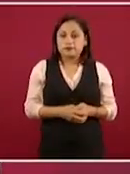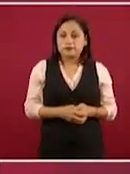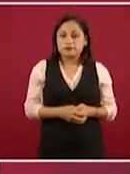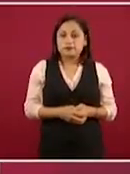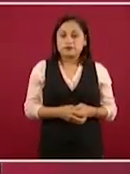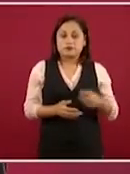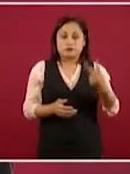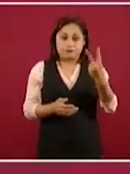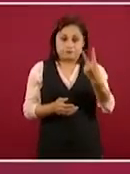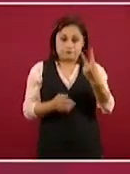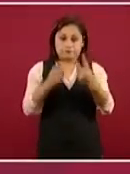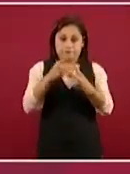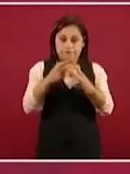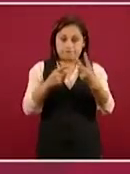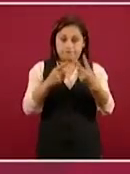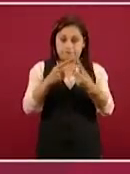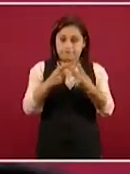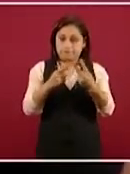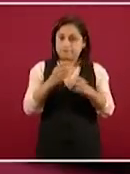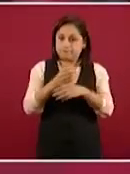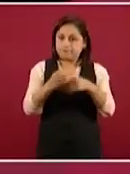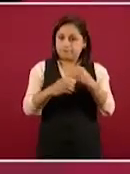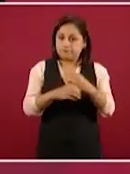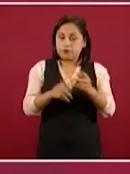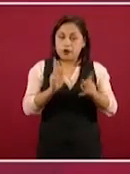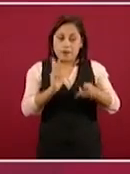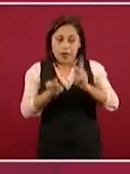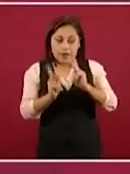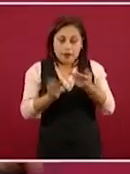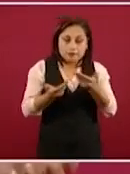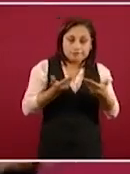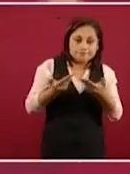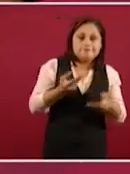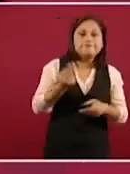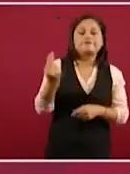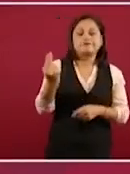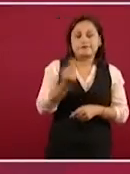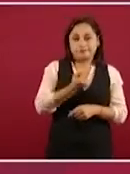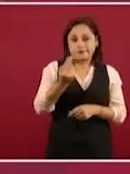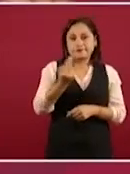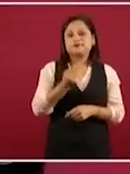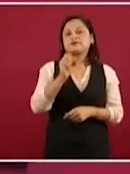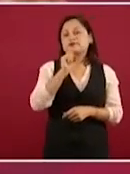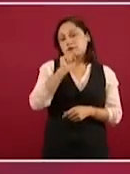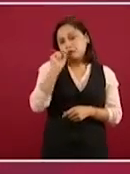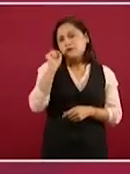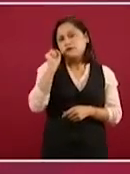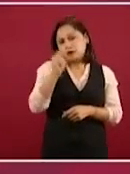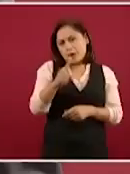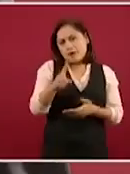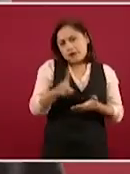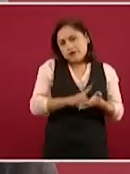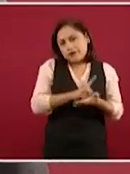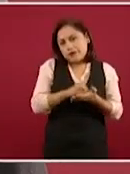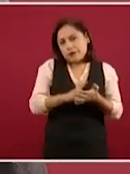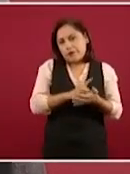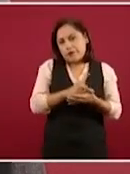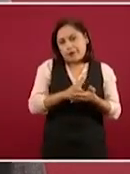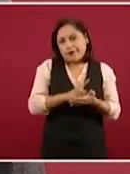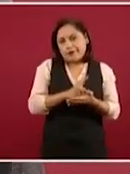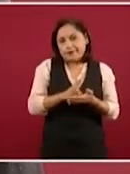las dos cosas. Desde luego, también la droga,